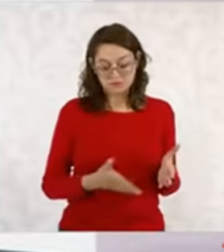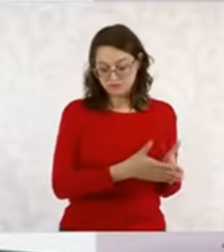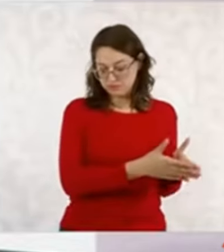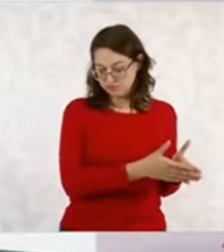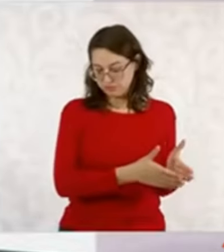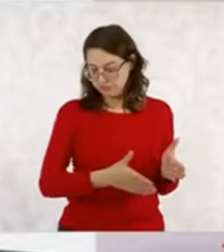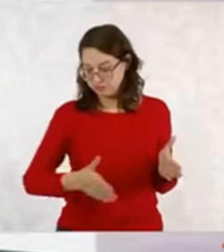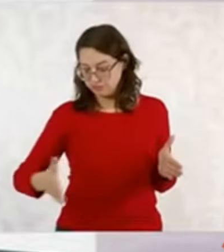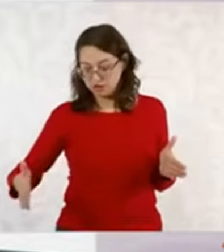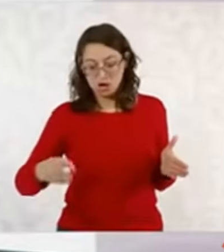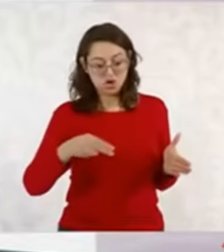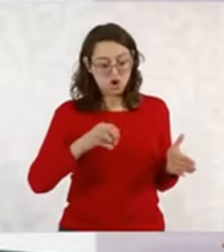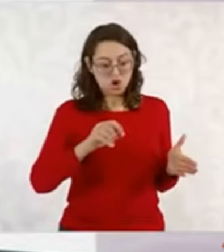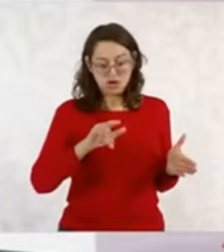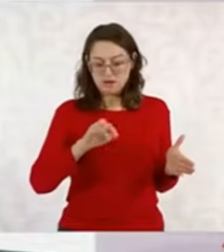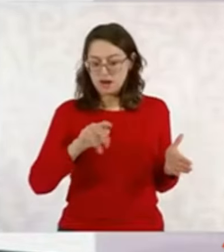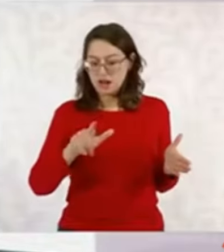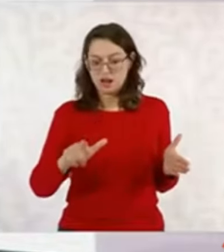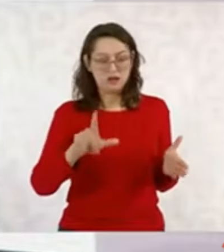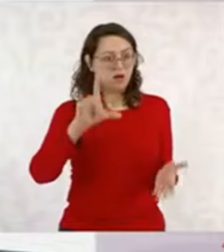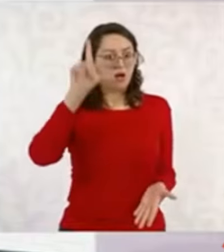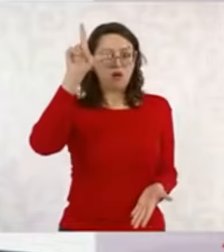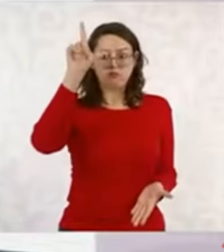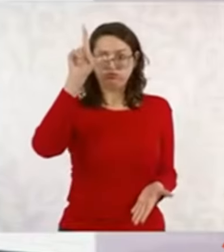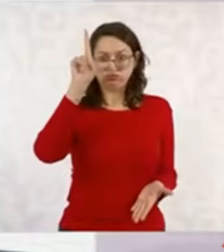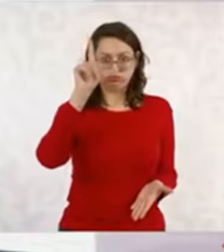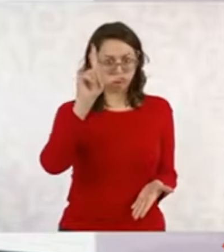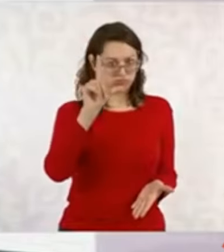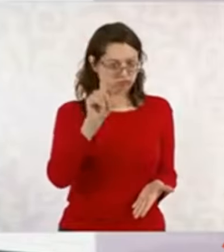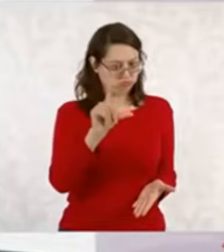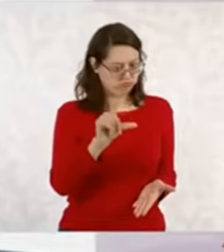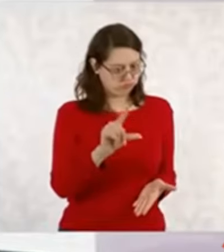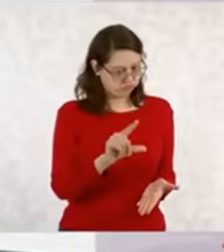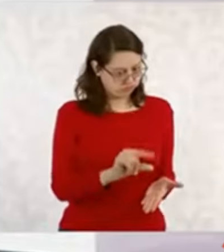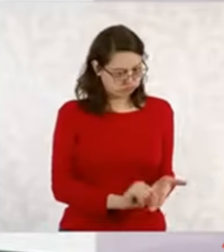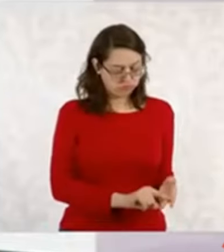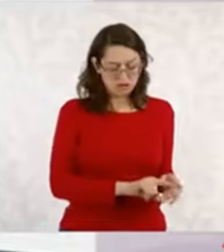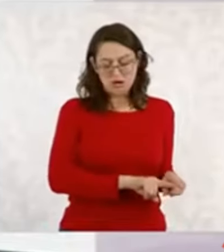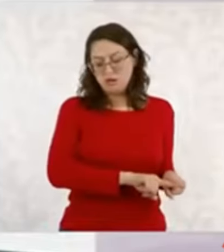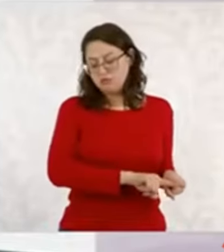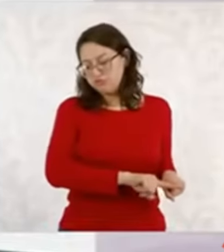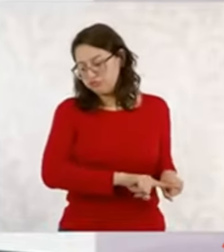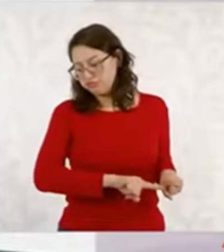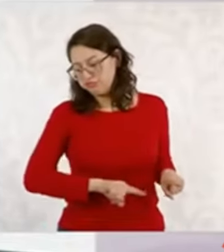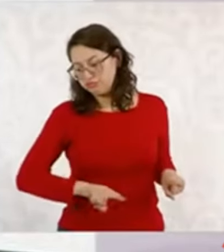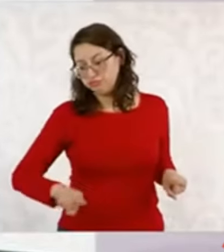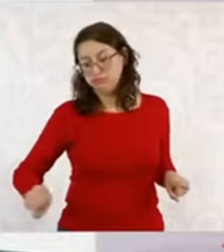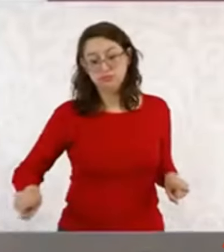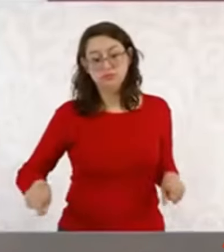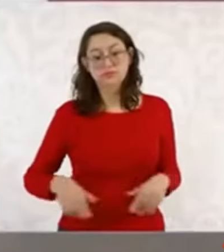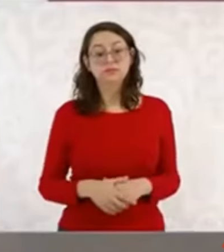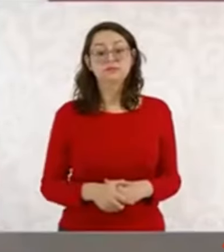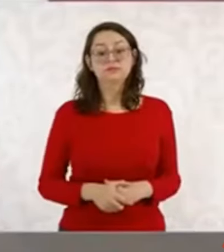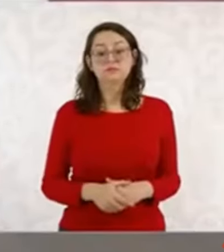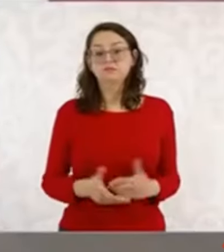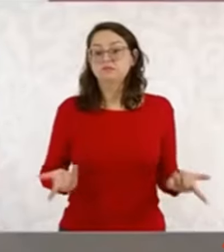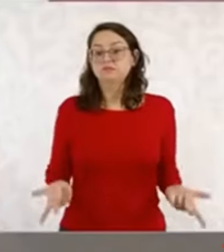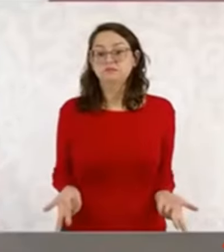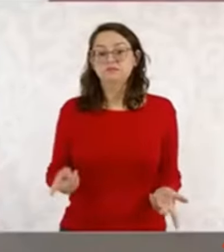neoliberal? La caída del poder adquisitivo del pueblo de México. Cada vez alcanzaba